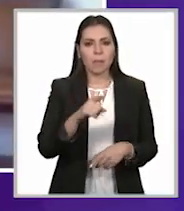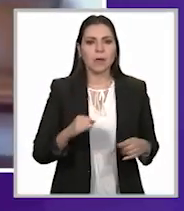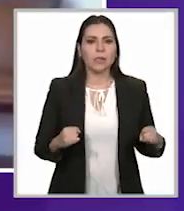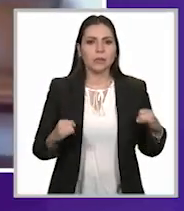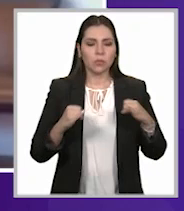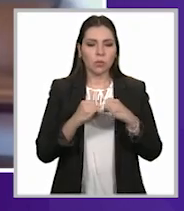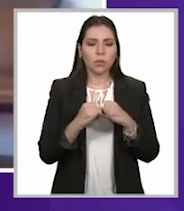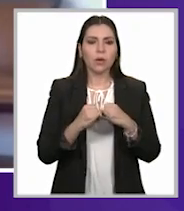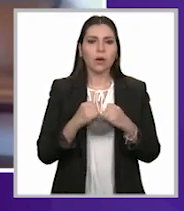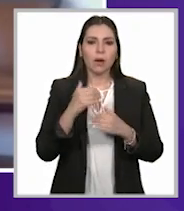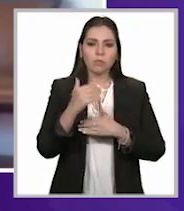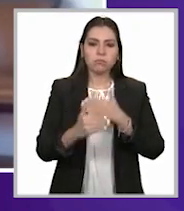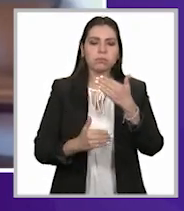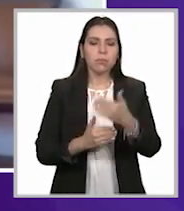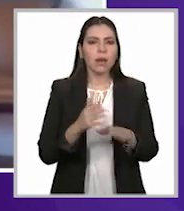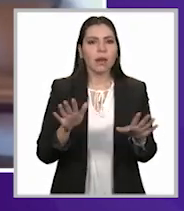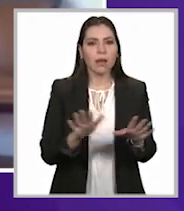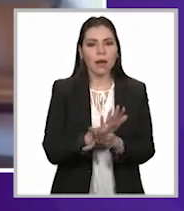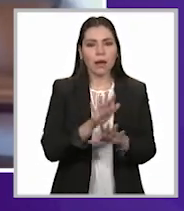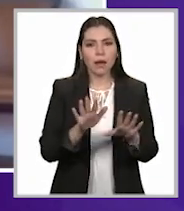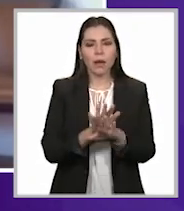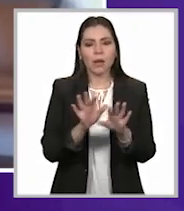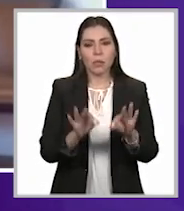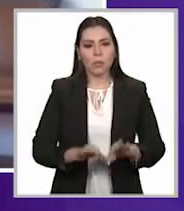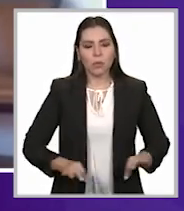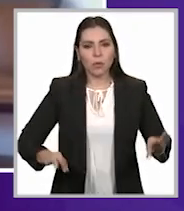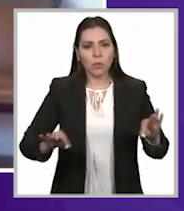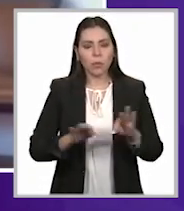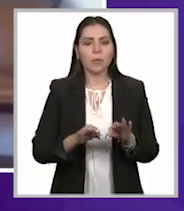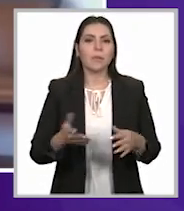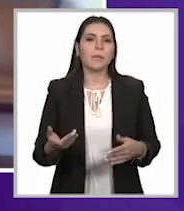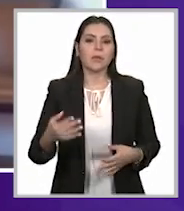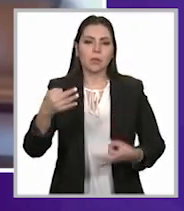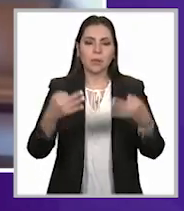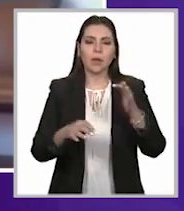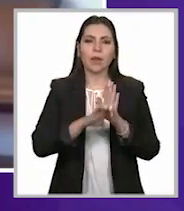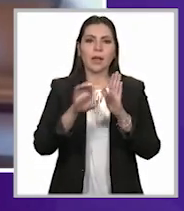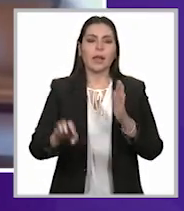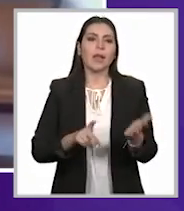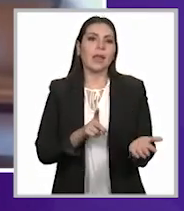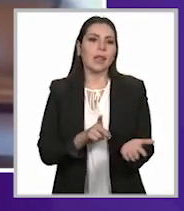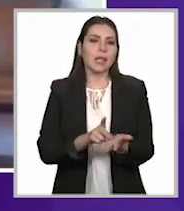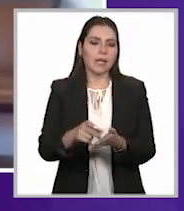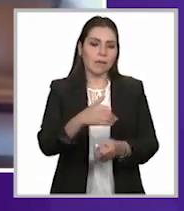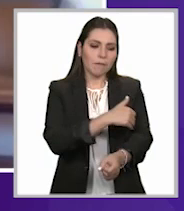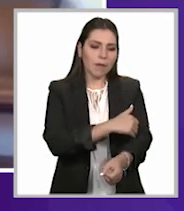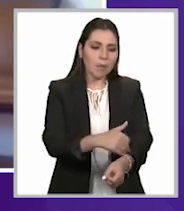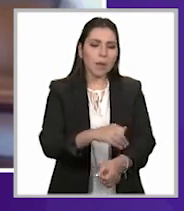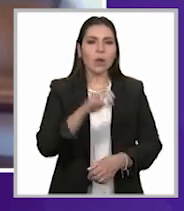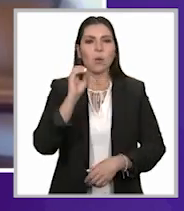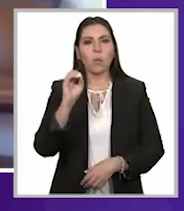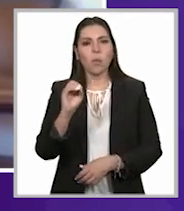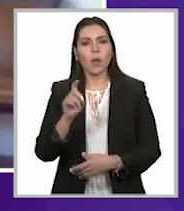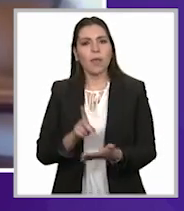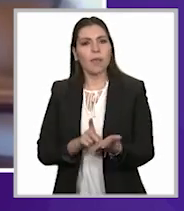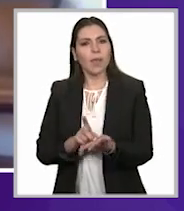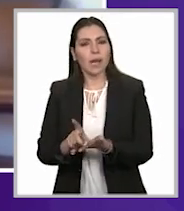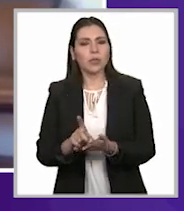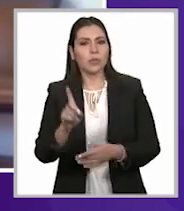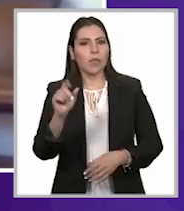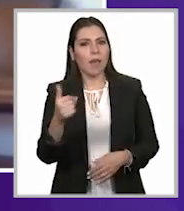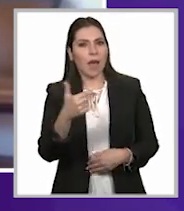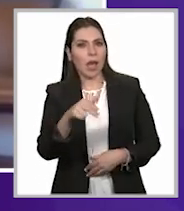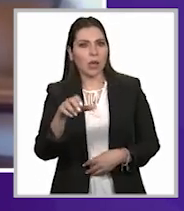de instituciones que han sido transformadas de manera fundamental por la Corte, como es el derecho de familia y el derecho de